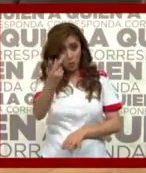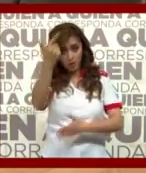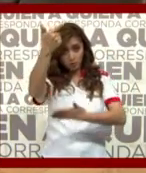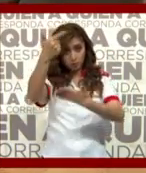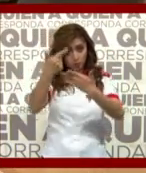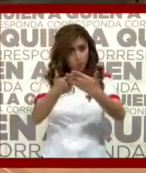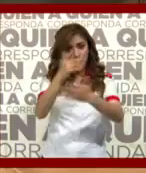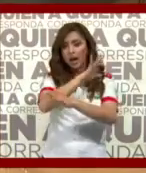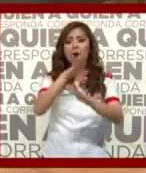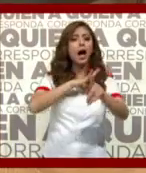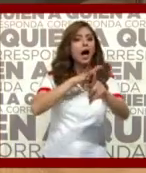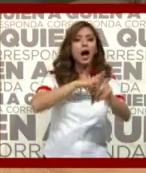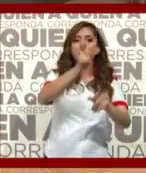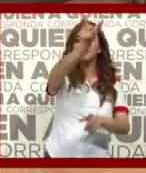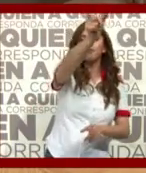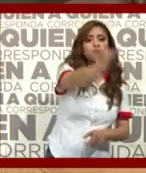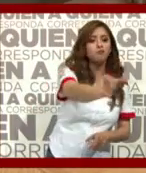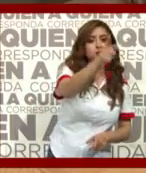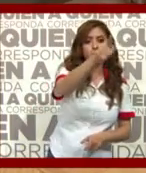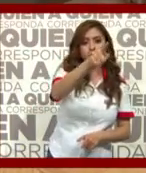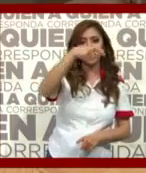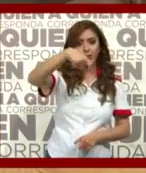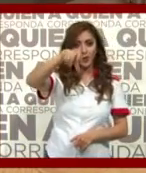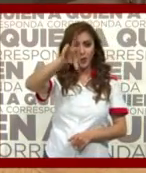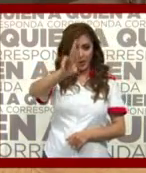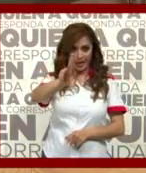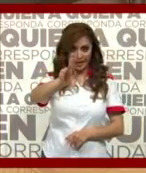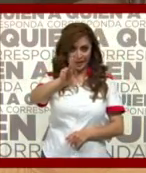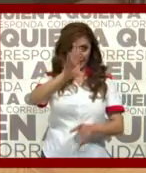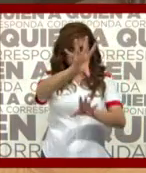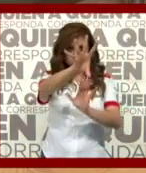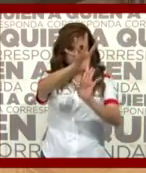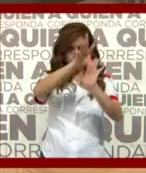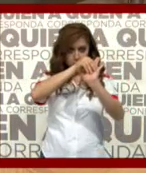hacer el libro es usted